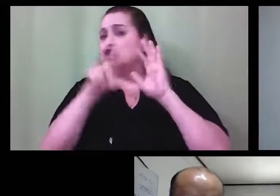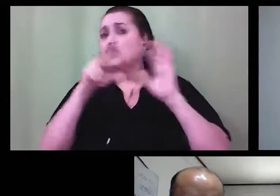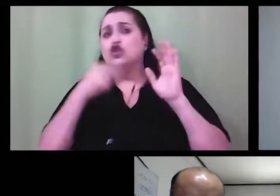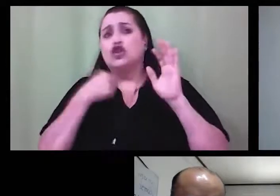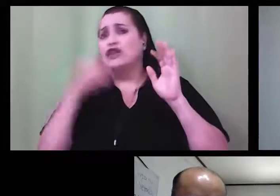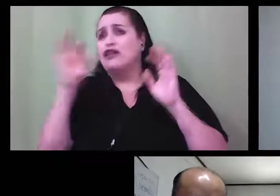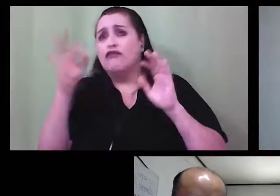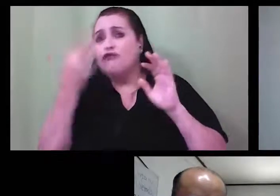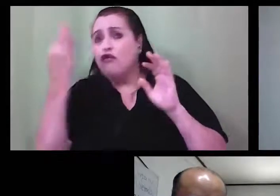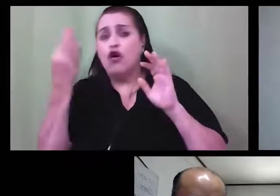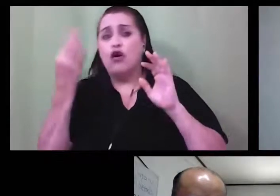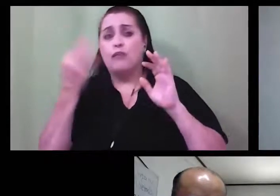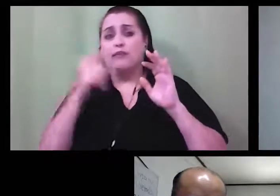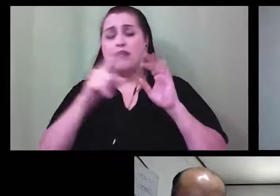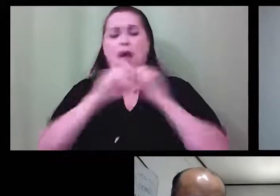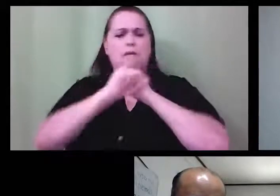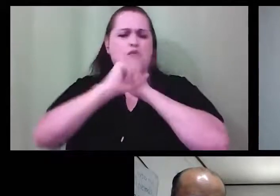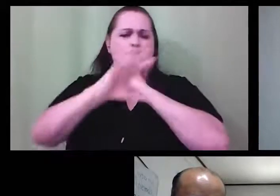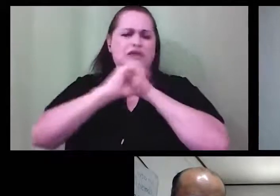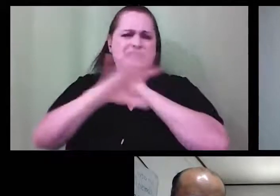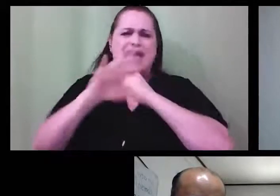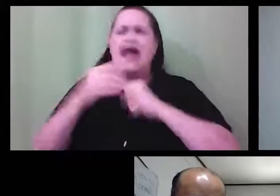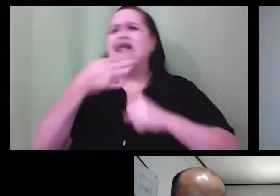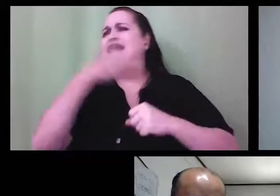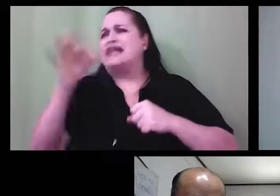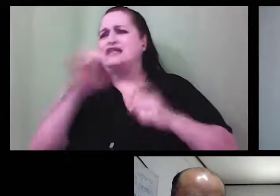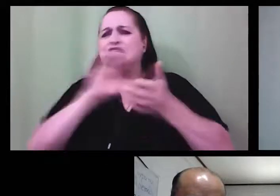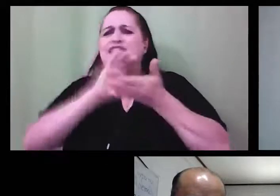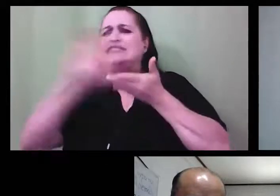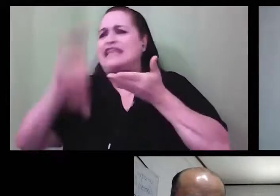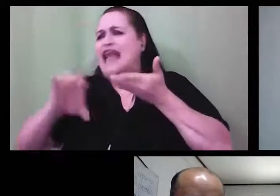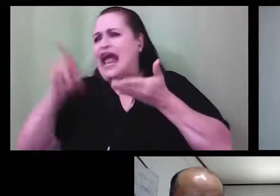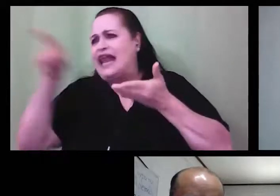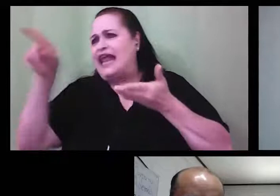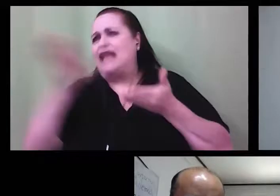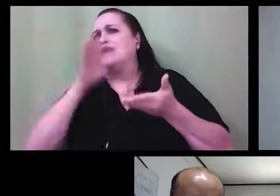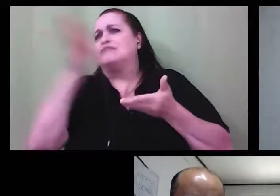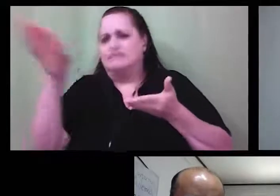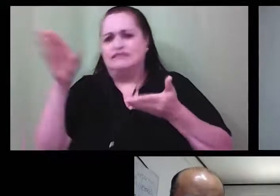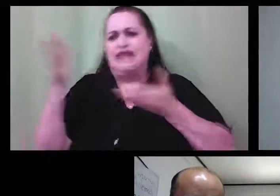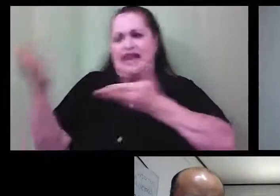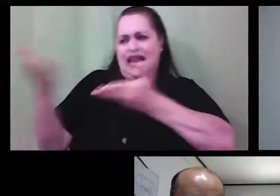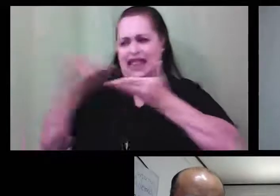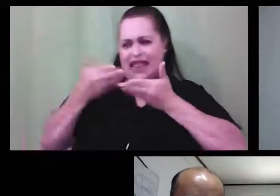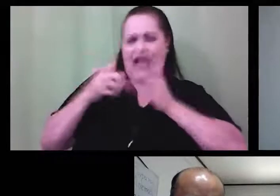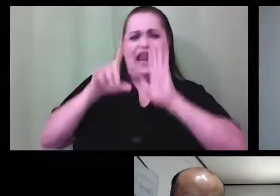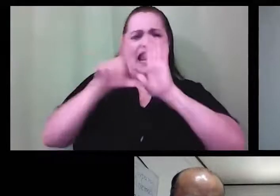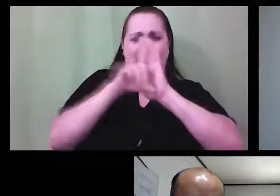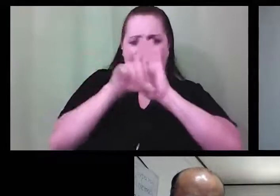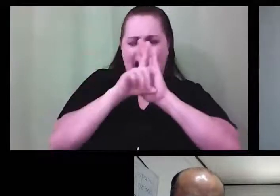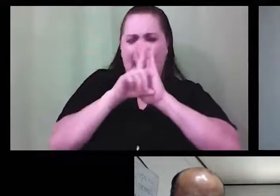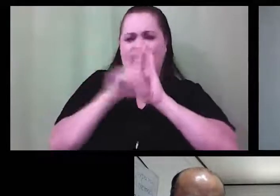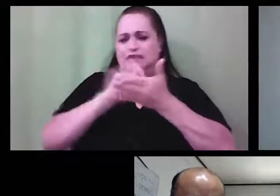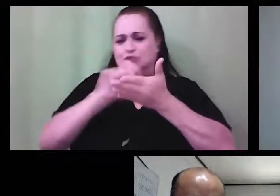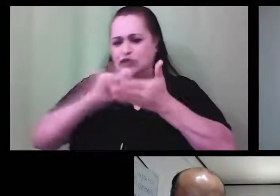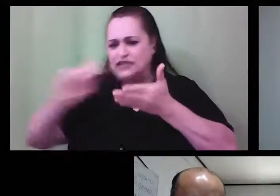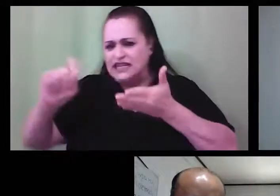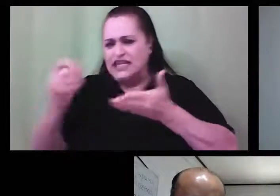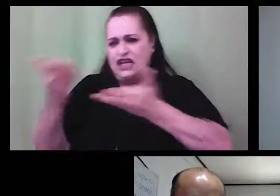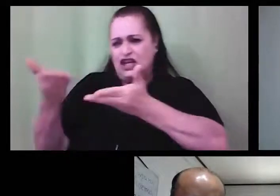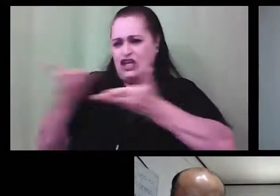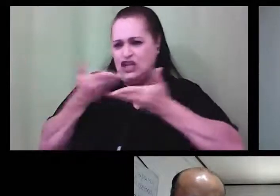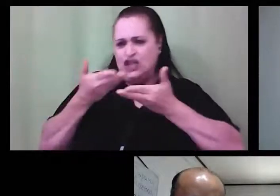medios, vean, publicidad gratuita, van al Senarec. El Senarec le da a uno las leyes, se las da por escrita, les da